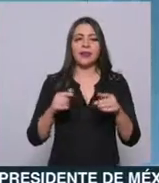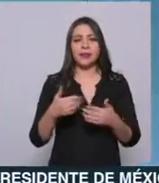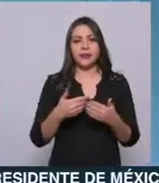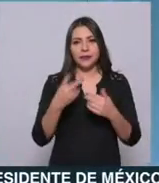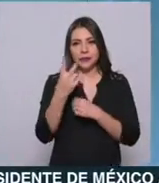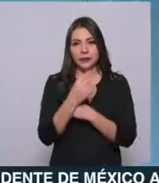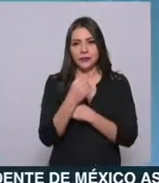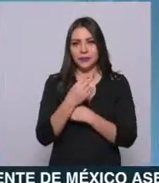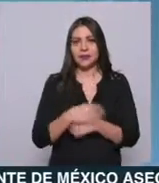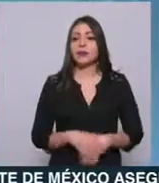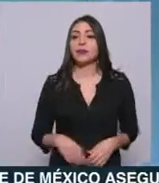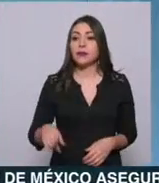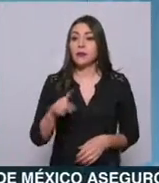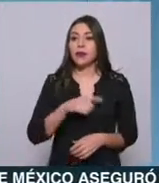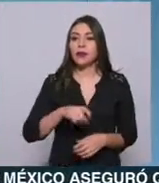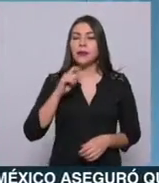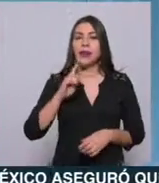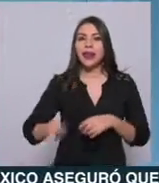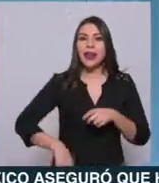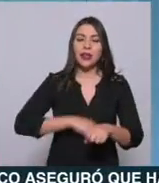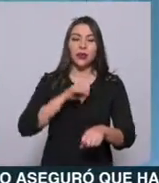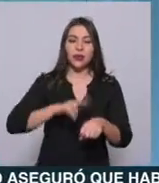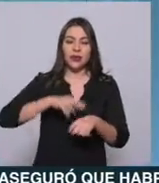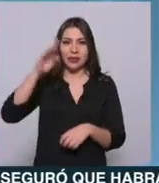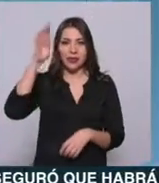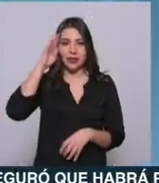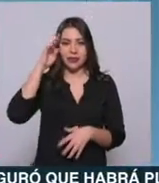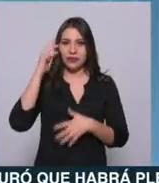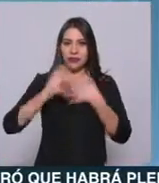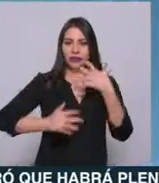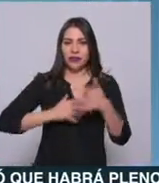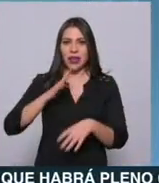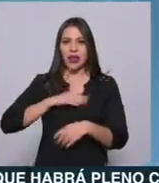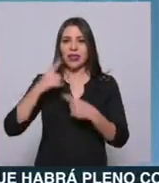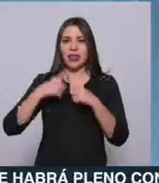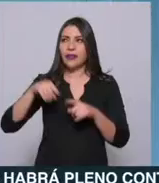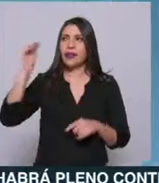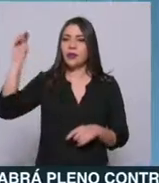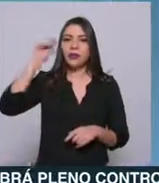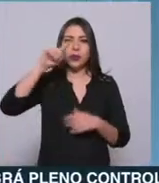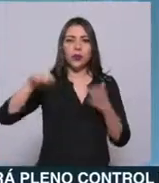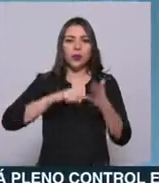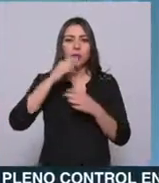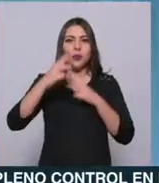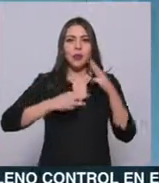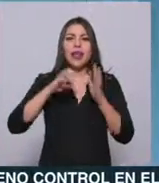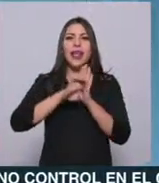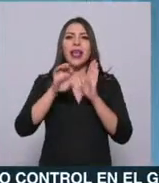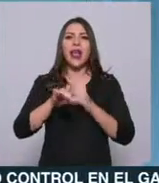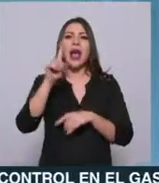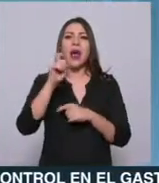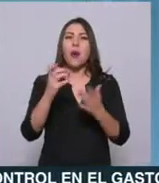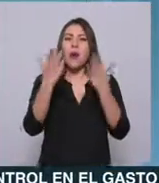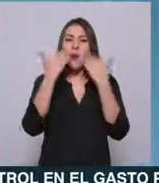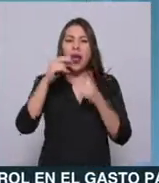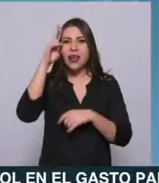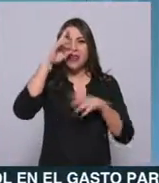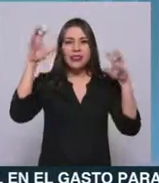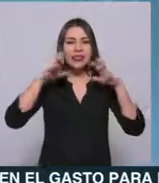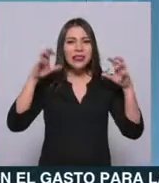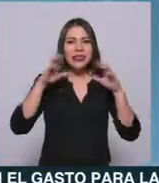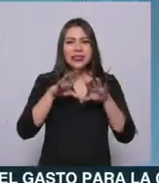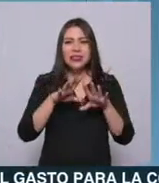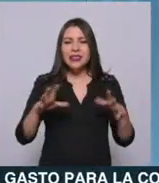Mire, la furia y rudeza de los fenómenos naturales que se han registrado en diversas partes del mundo, como sequías extremas, inundaciones por